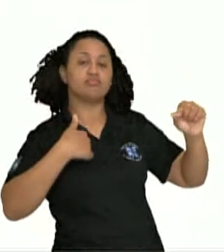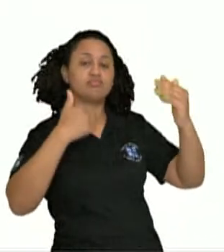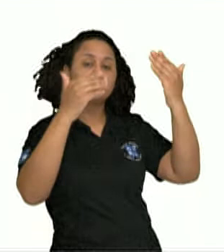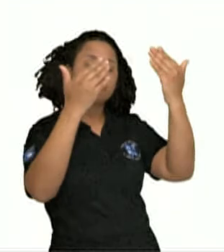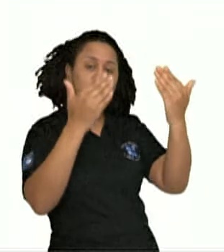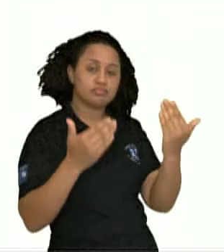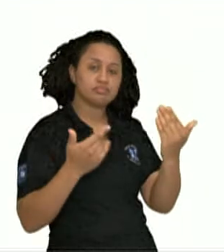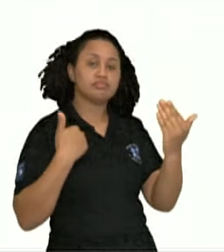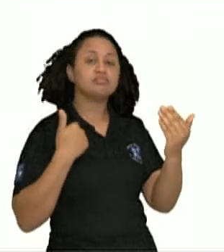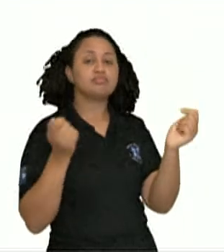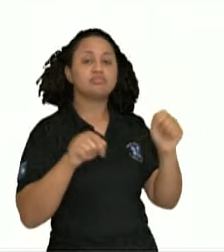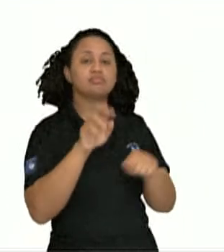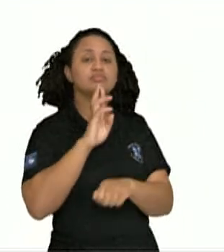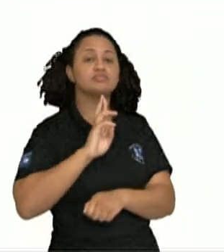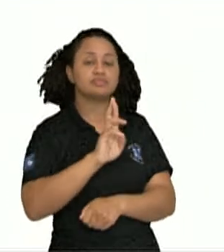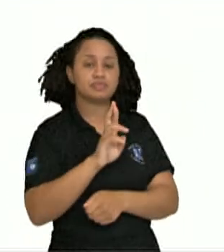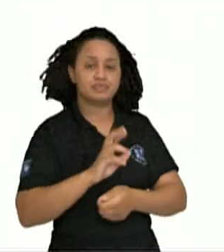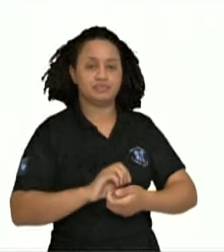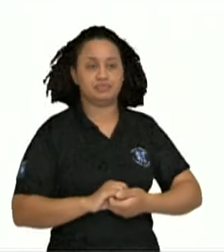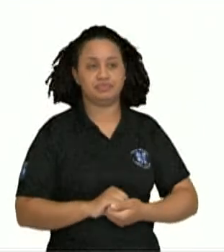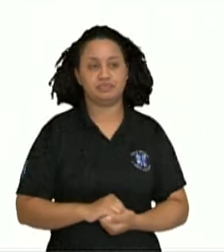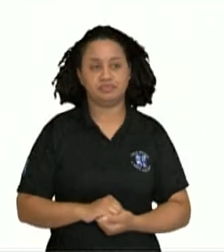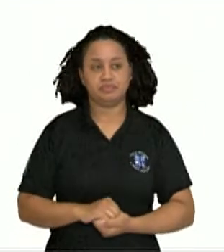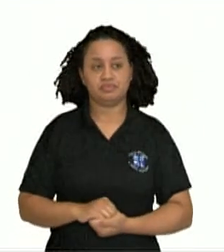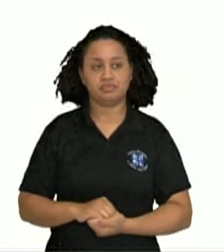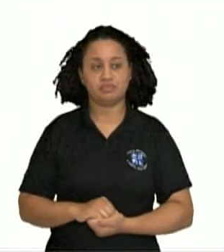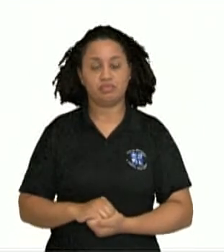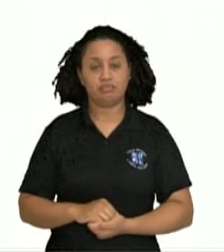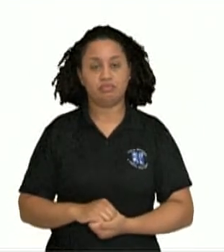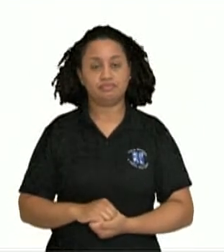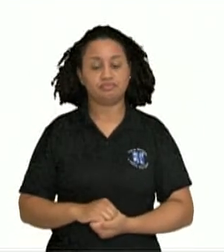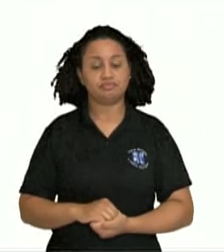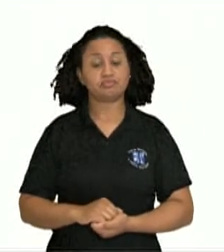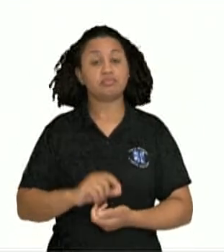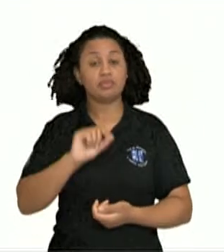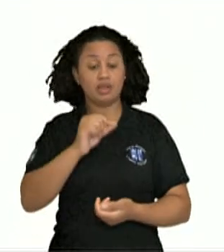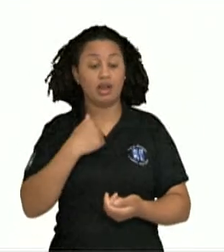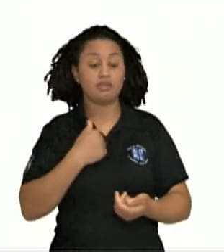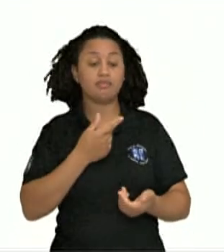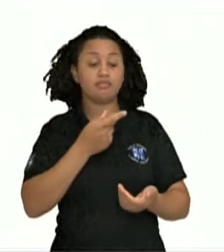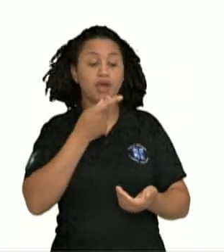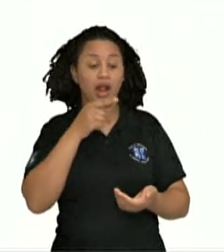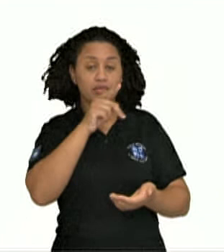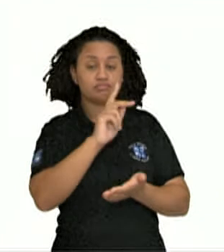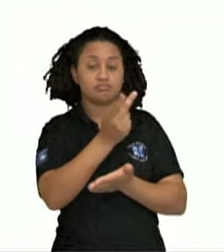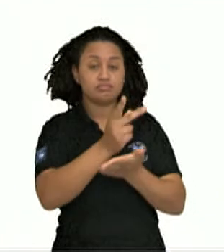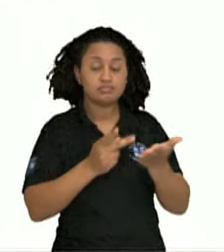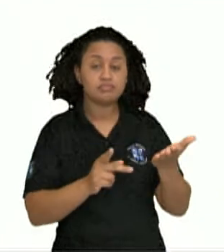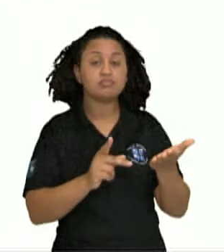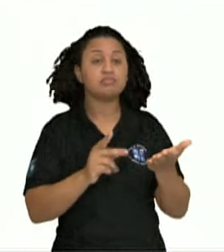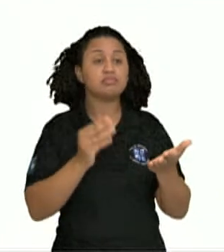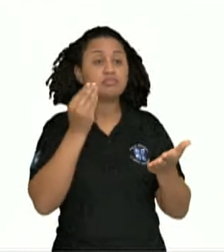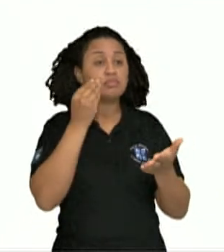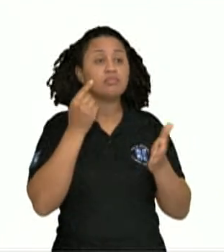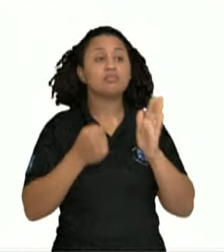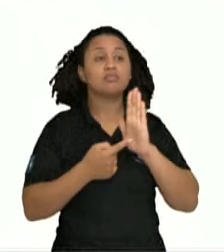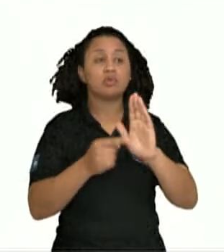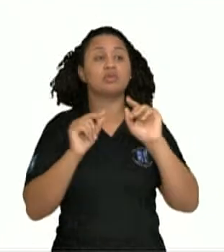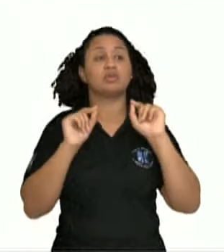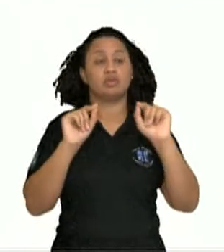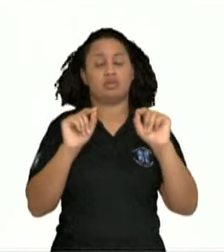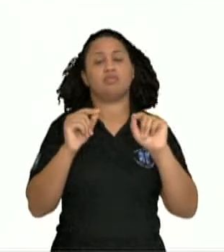El hablante lírico, o eu lírico, a voz que fala aqui nesse poema, intenta mostrar que mesmo